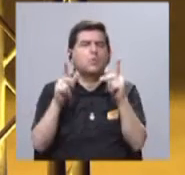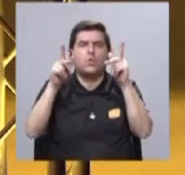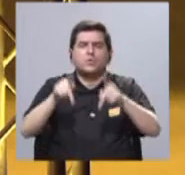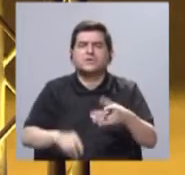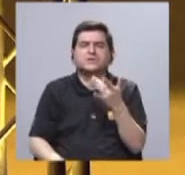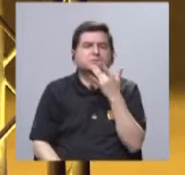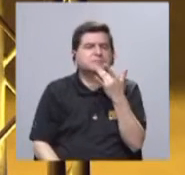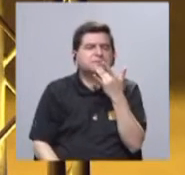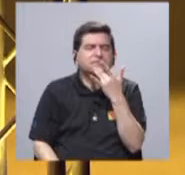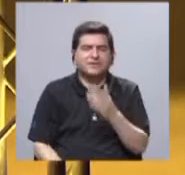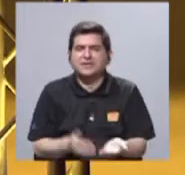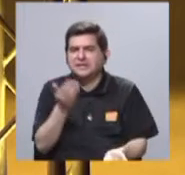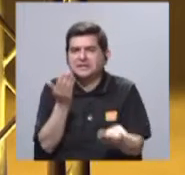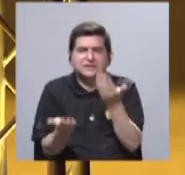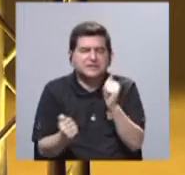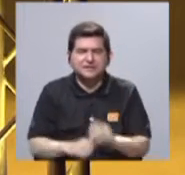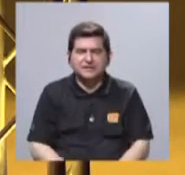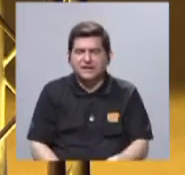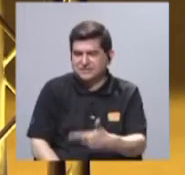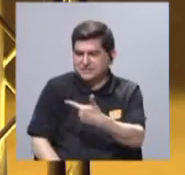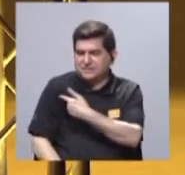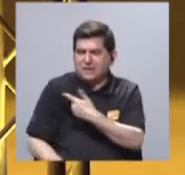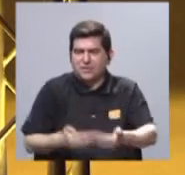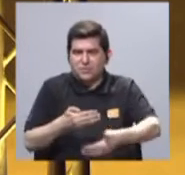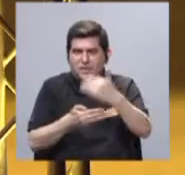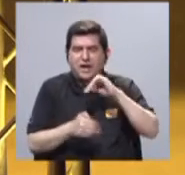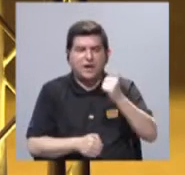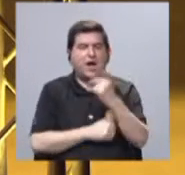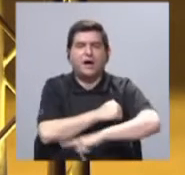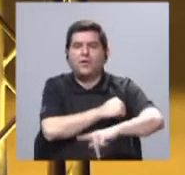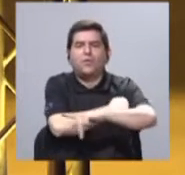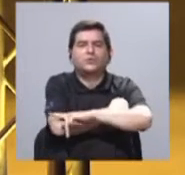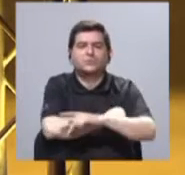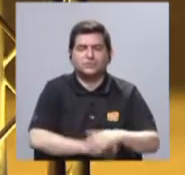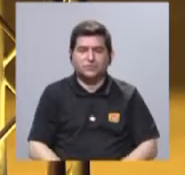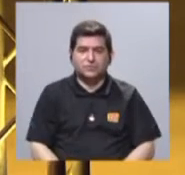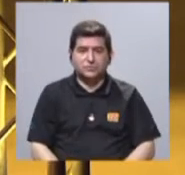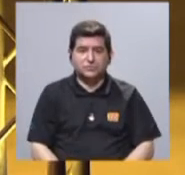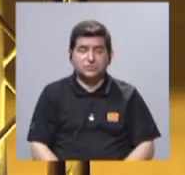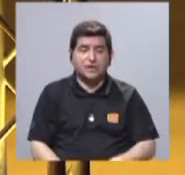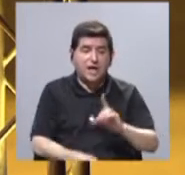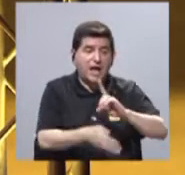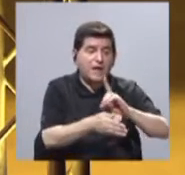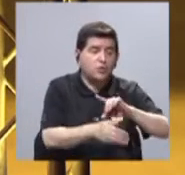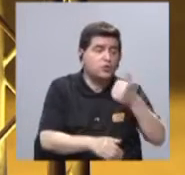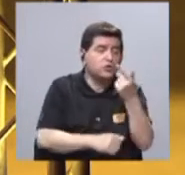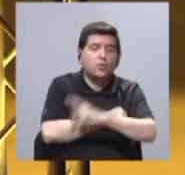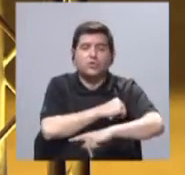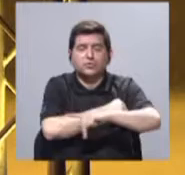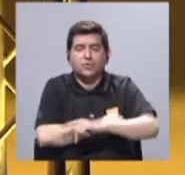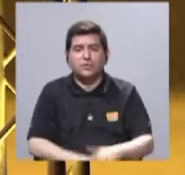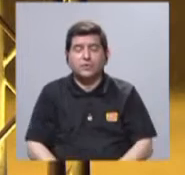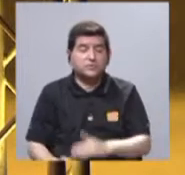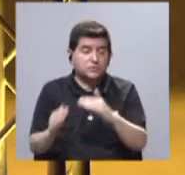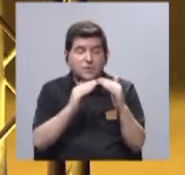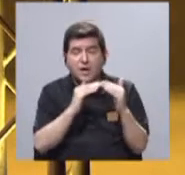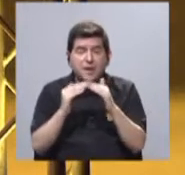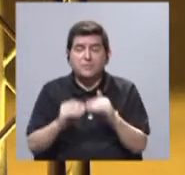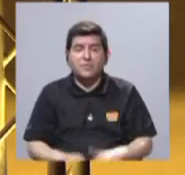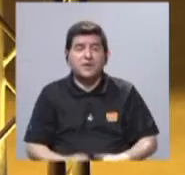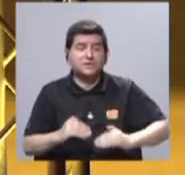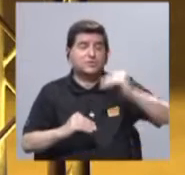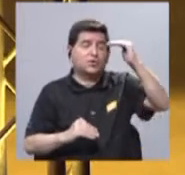muchísima gente que preferiríamos vacunar antes a otros países a los médicos de otros países a algunas poblaciones